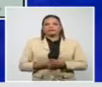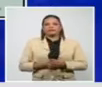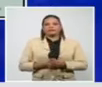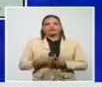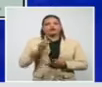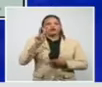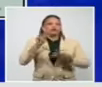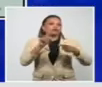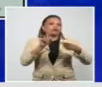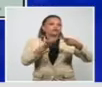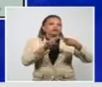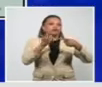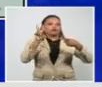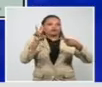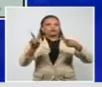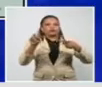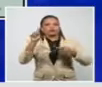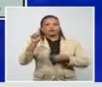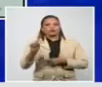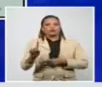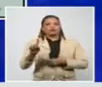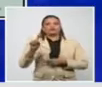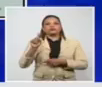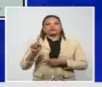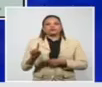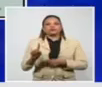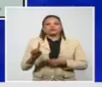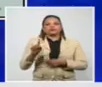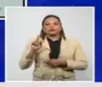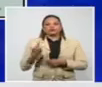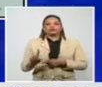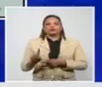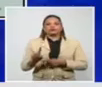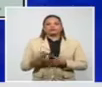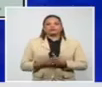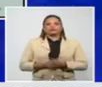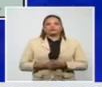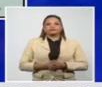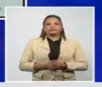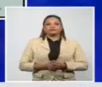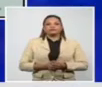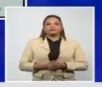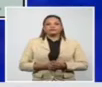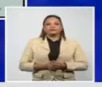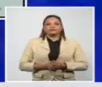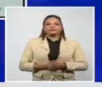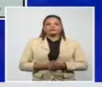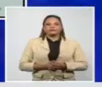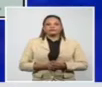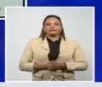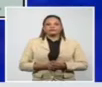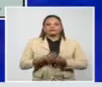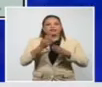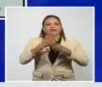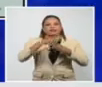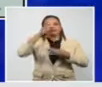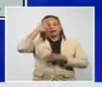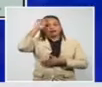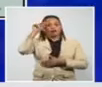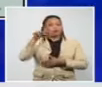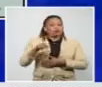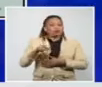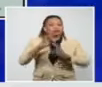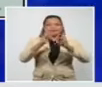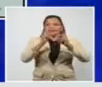Guisa, y de Bayamo, Manzanillo y Jiguaní, un caso autóctono de cada uno. Santiago hoy con una cifra